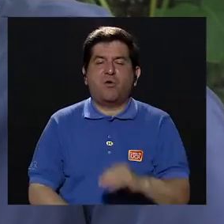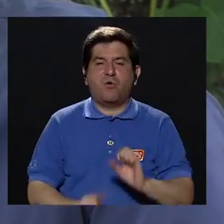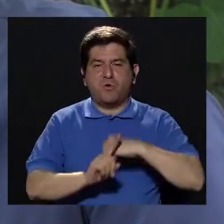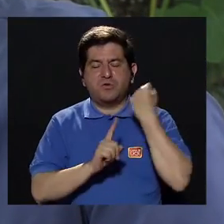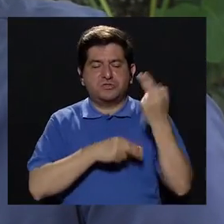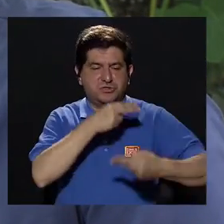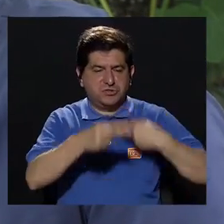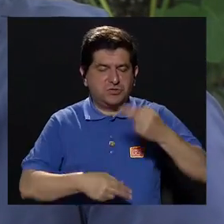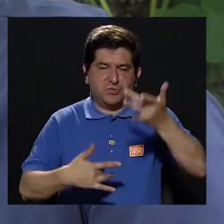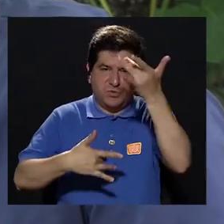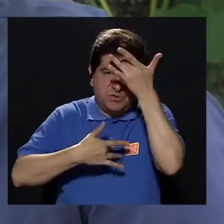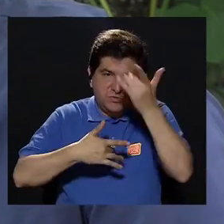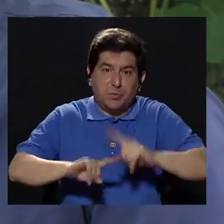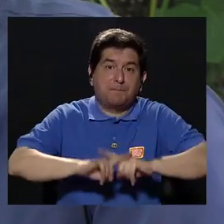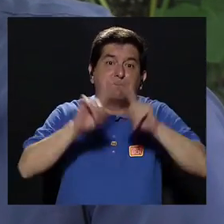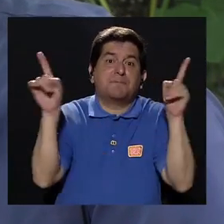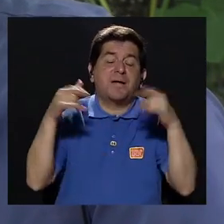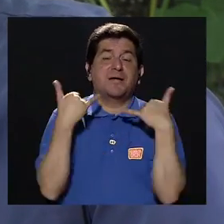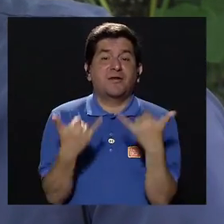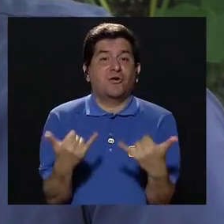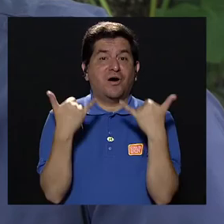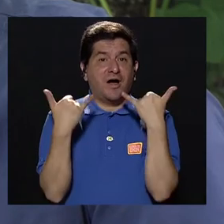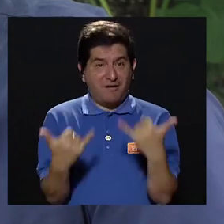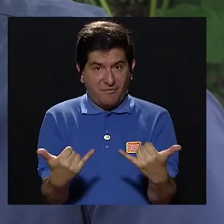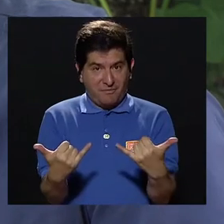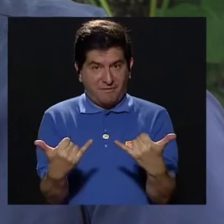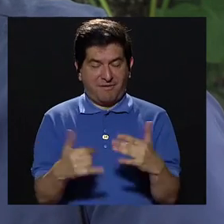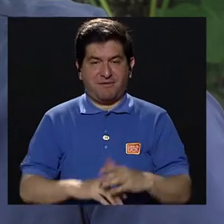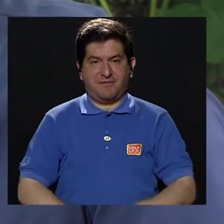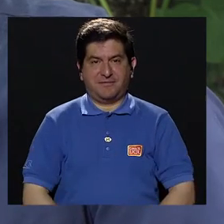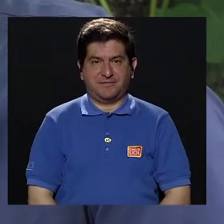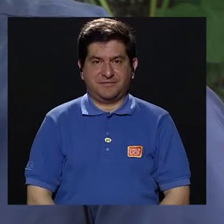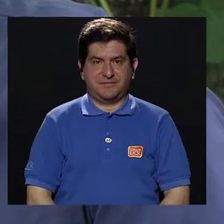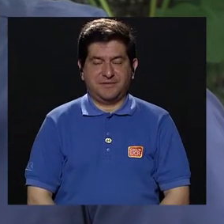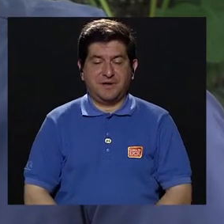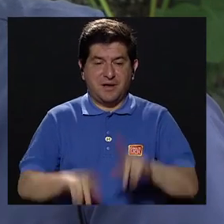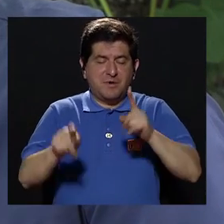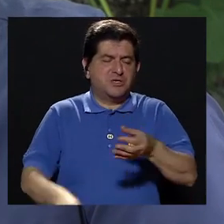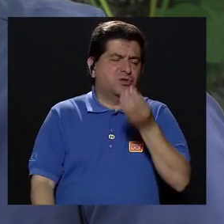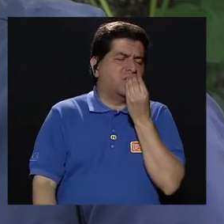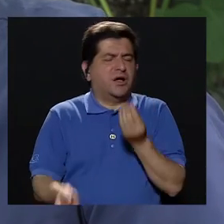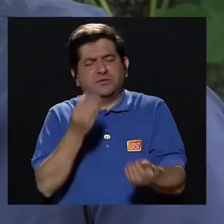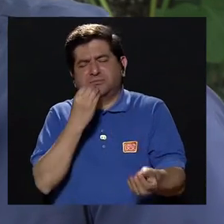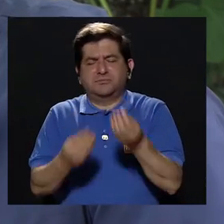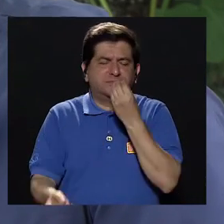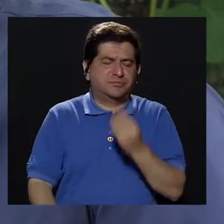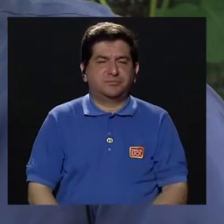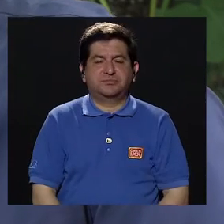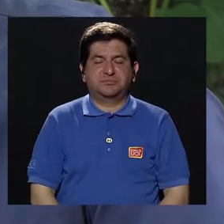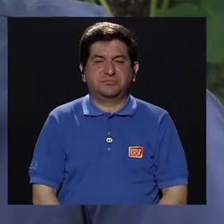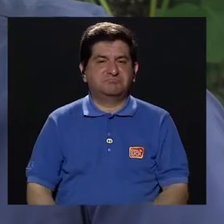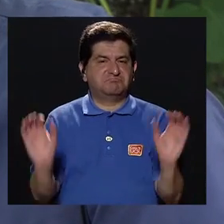asuntos de herencia se enfermó, pero actualmente hay muchos que comieron de más,